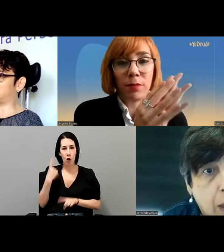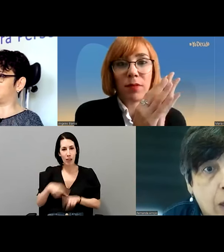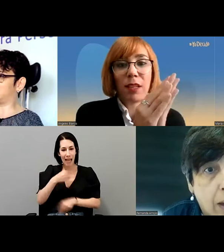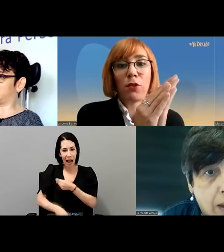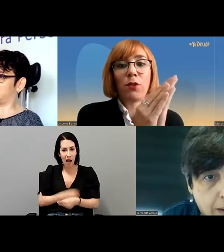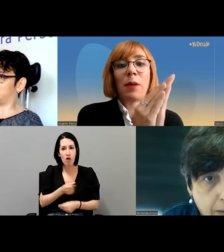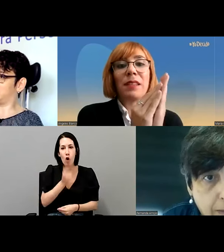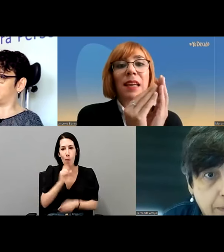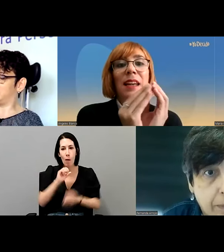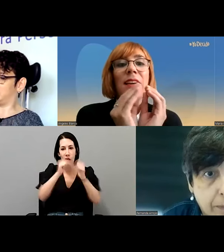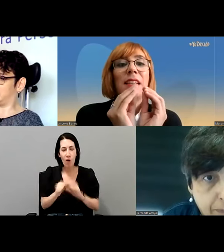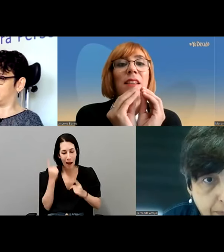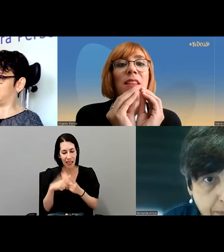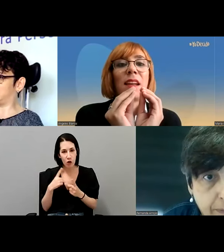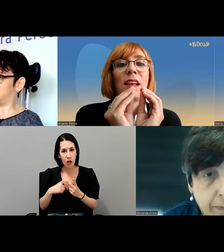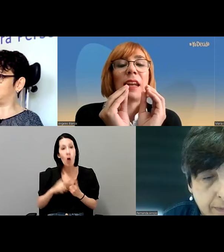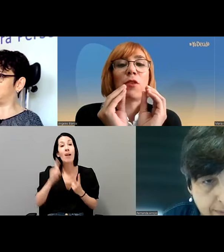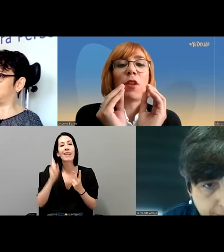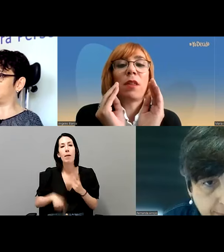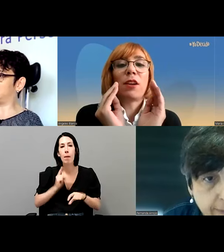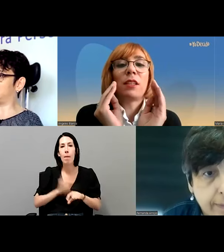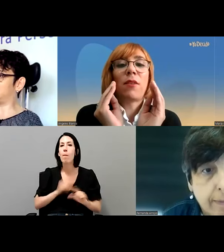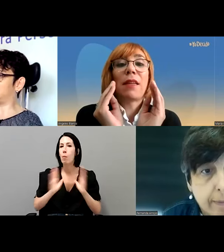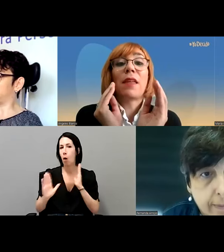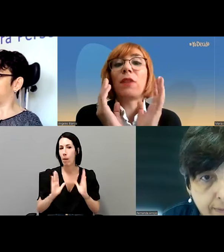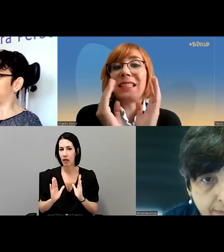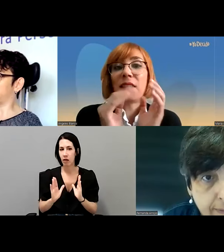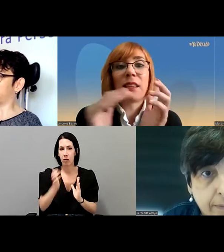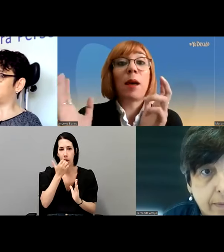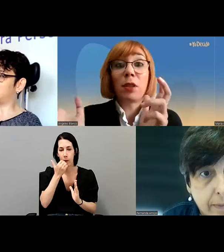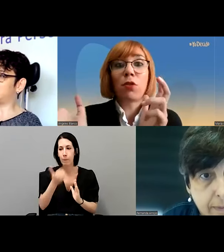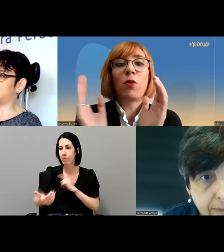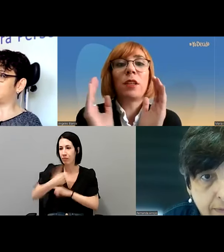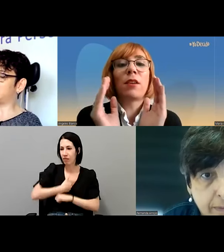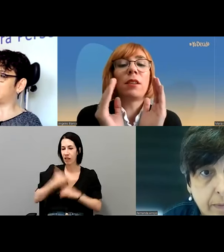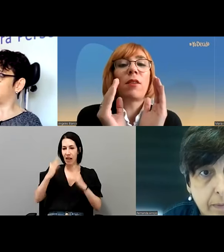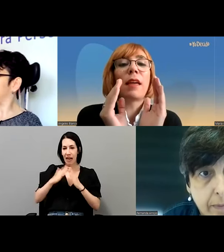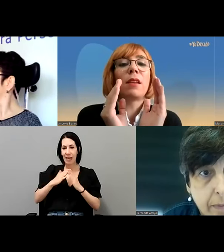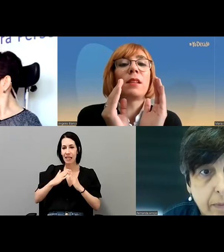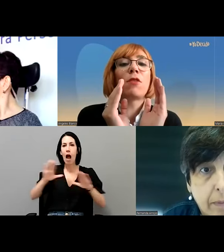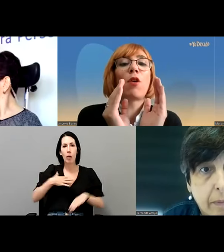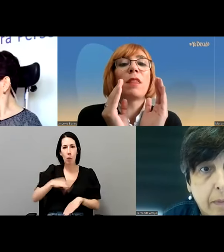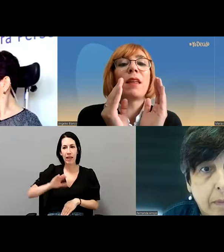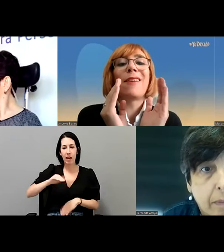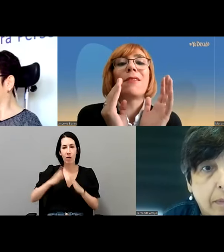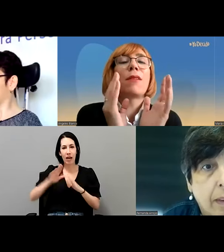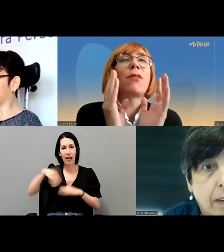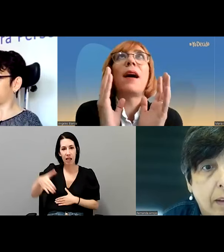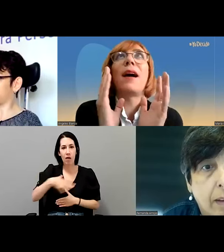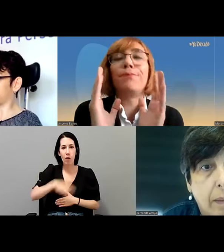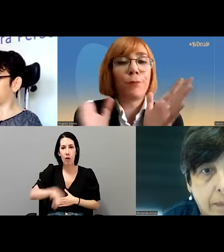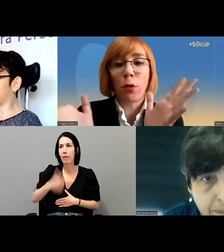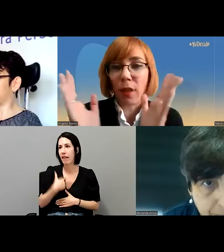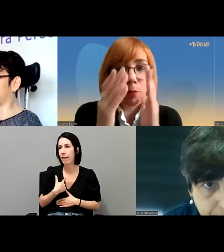cuándo. Eso es fundamental. Es decir, en ayuda a domicilio a ti te van a decir, aunque se extienda al ámbito comunitario, a ti te van a decir, tienes ayuda a domicilio de 10